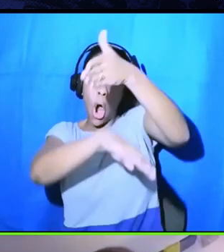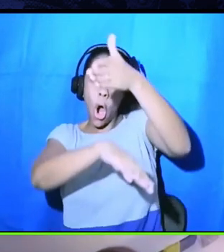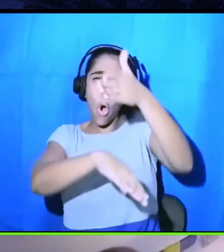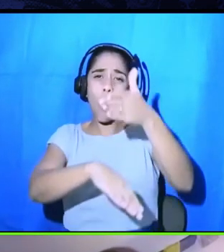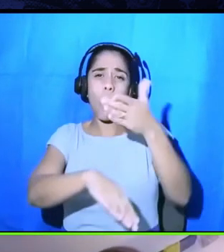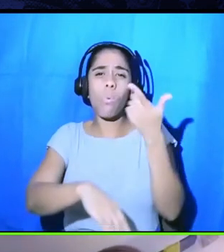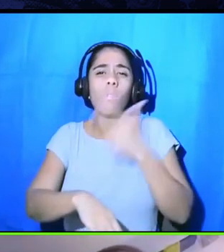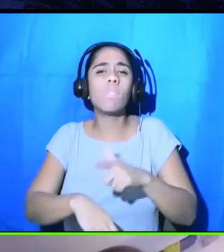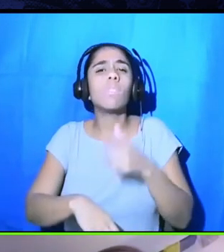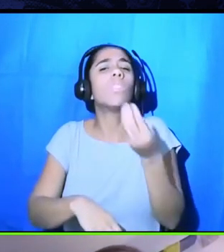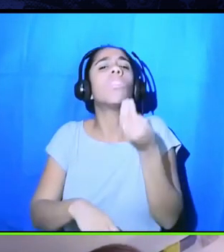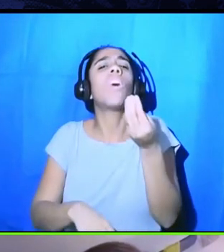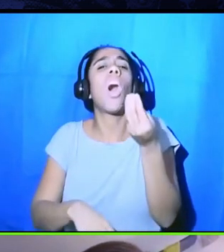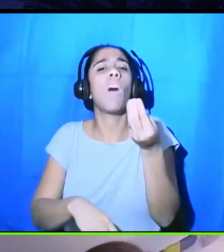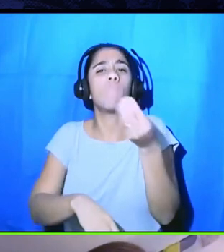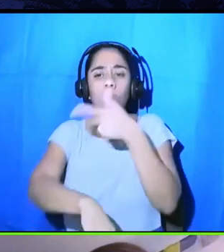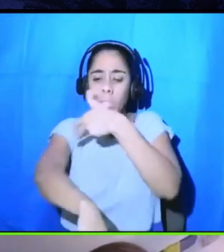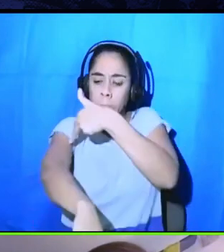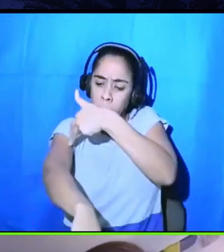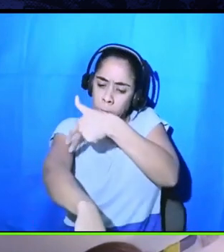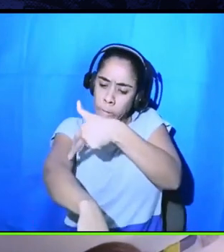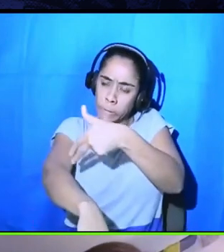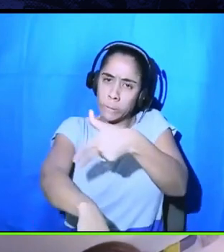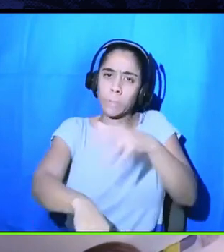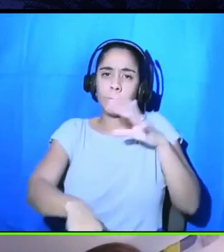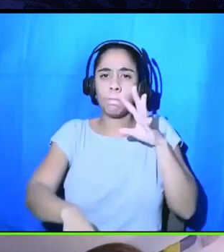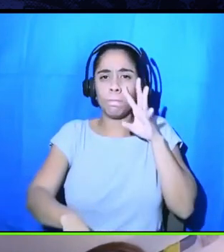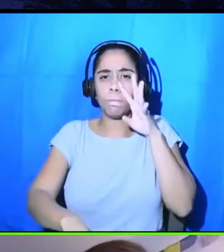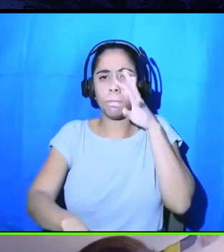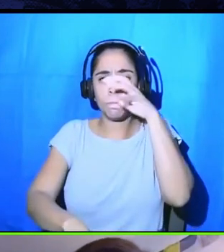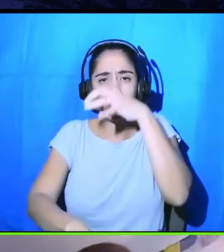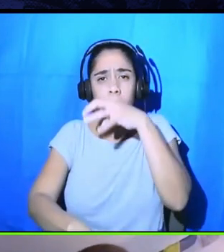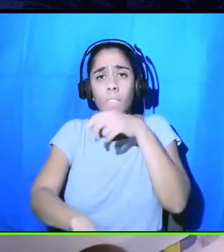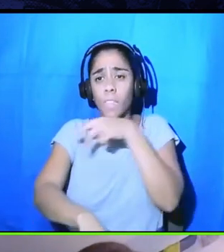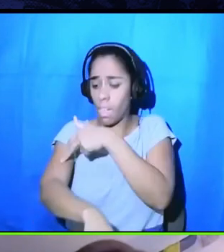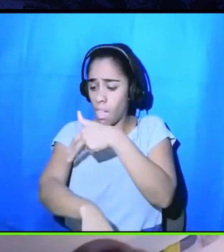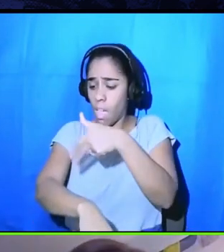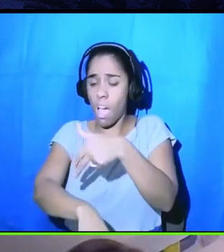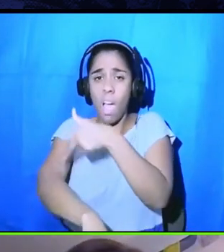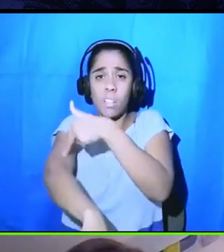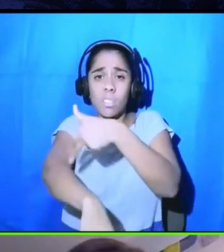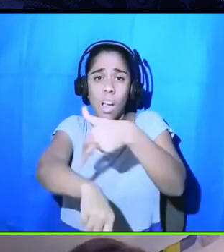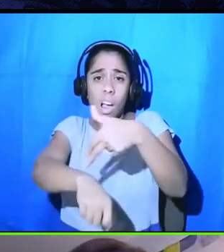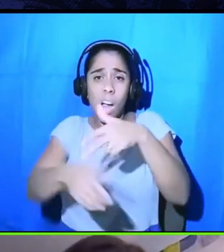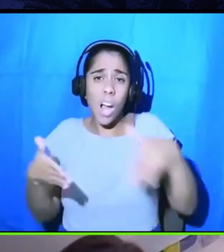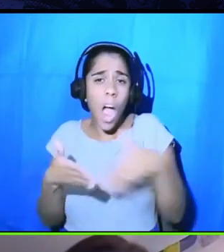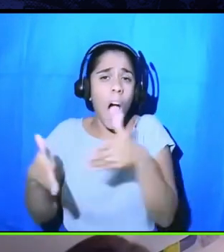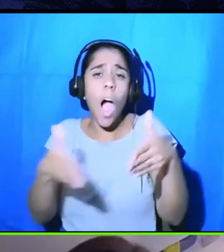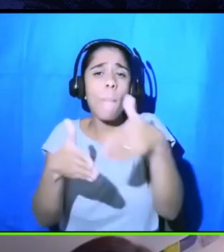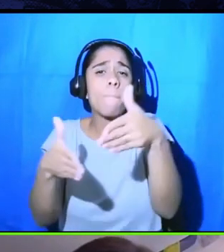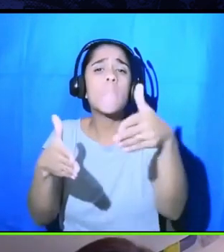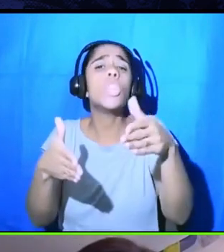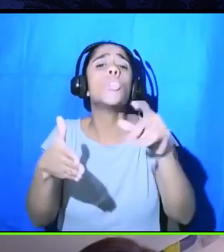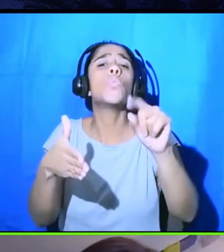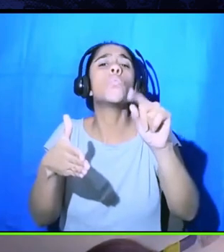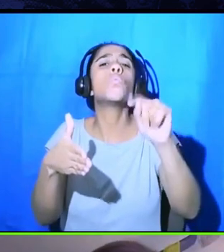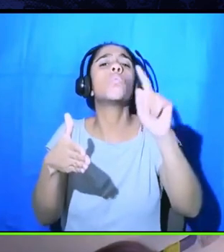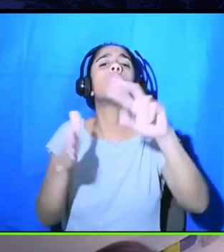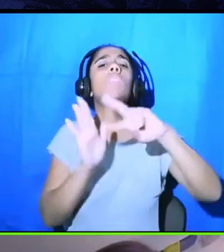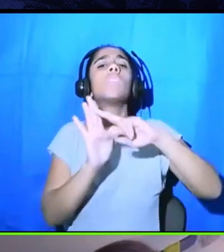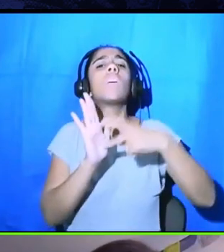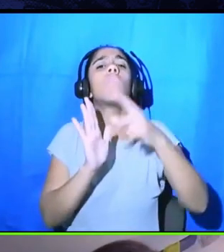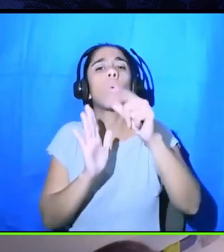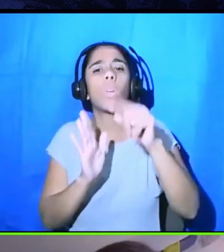implementar inmediatamente pero hay otras que van a suponer un camino y entonces a veces pienso como si basta solo con la